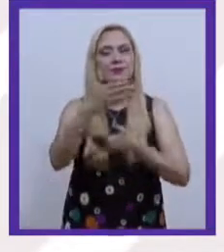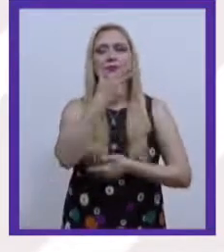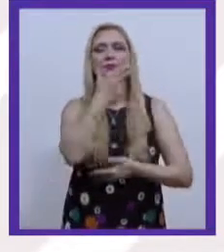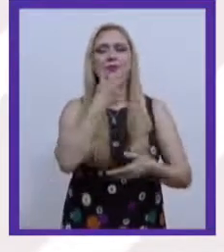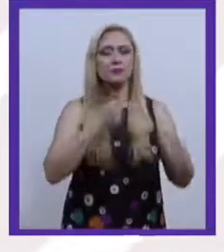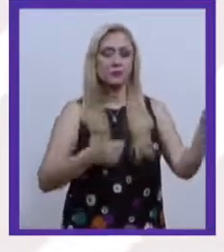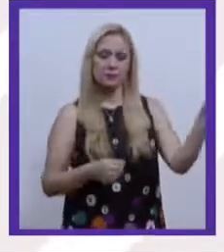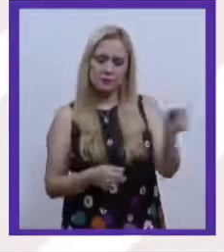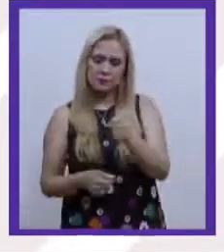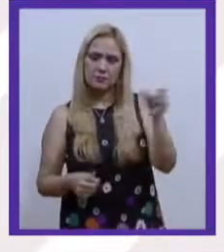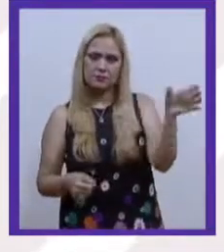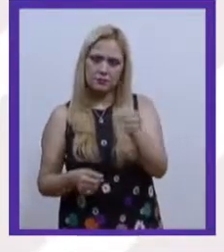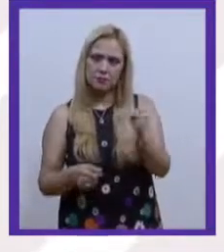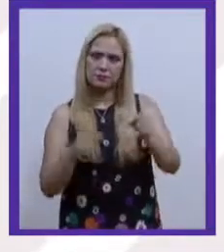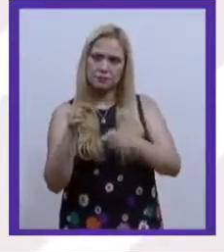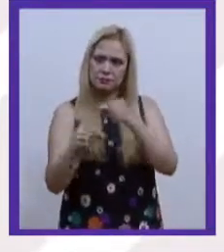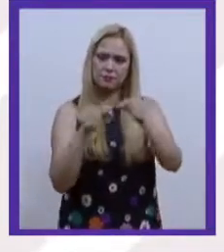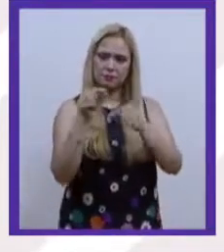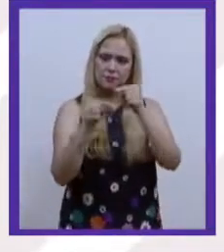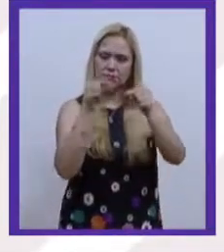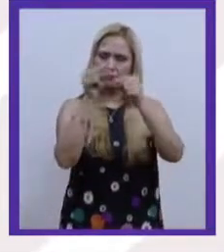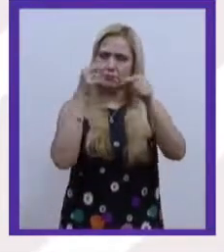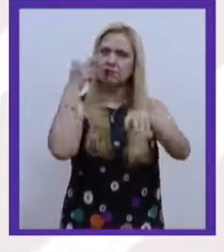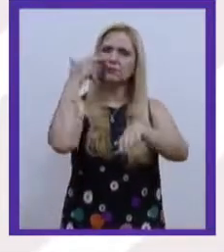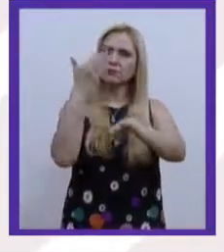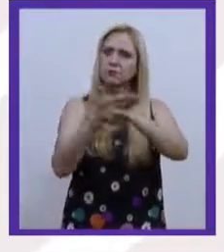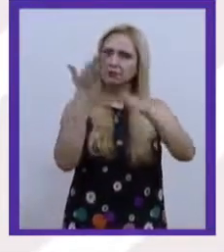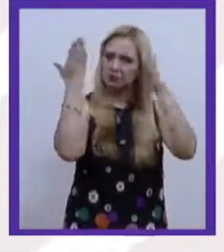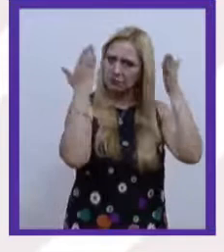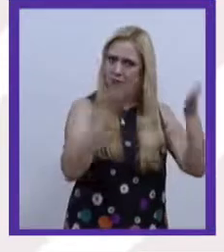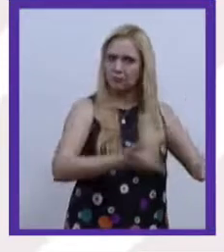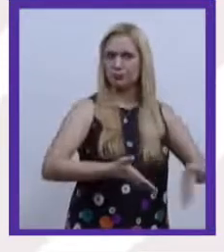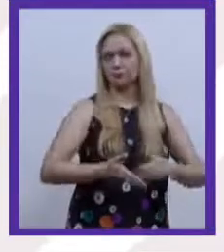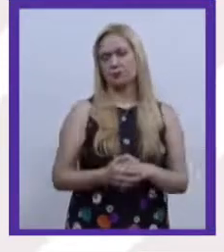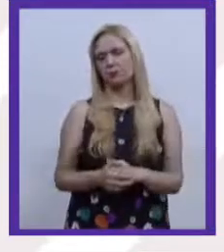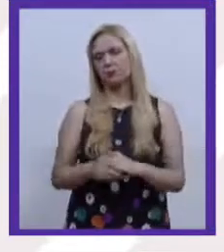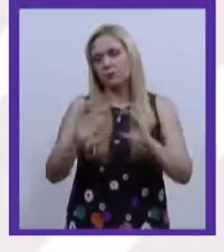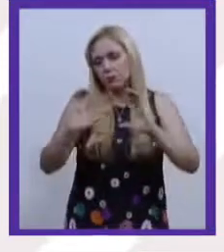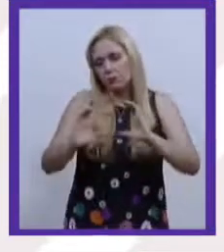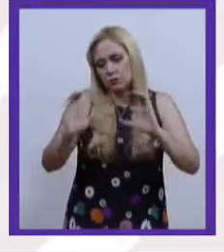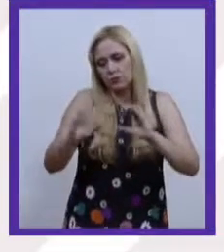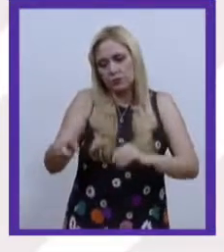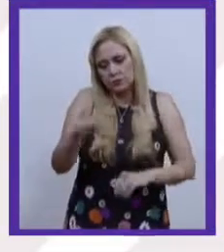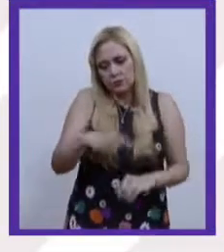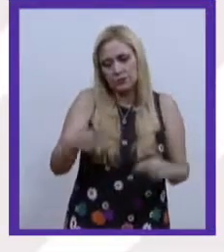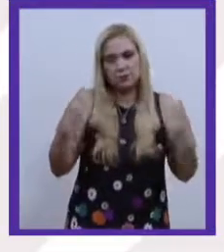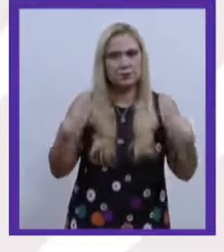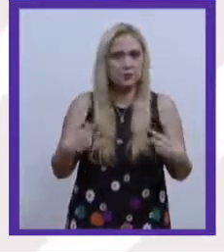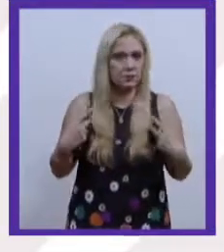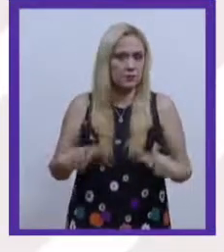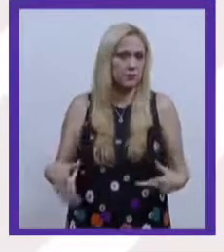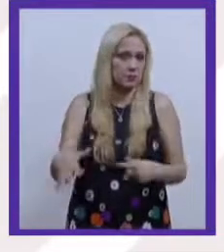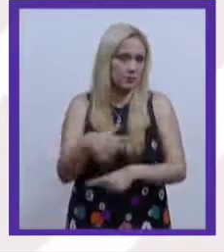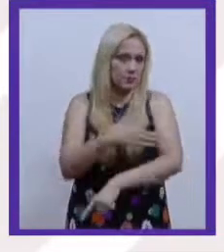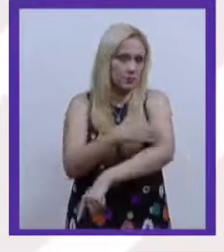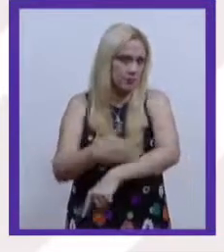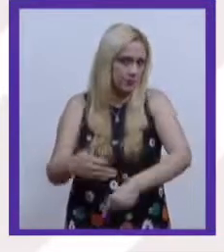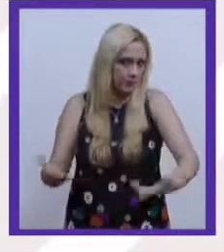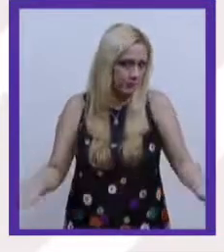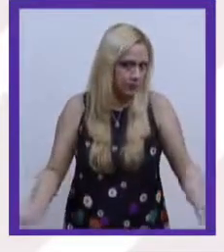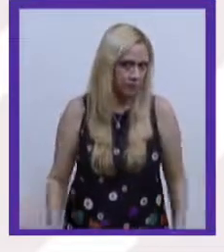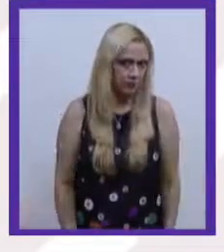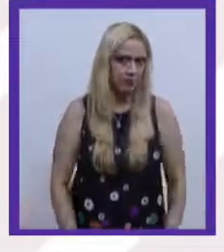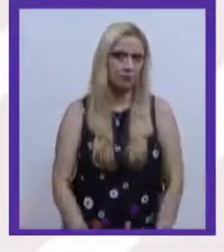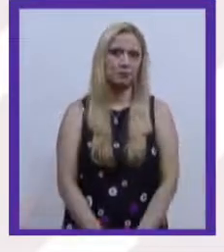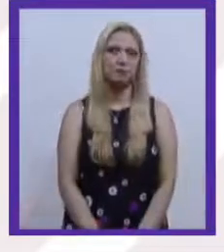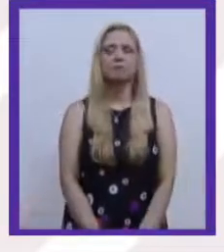para que también ellos formen parte de esas responsabilidades que tienen que ver con el cuidado de las otras personas que integran las familias.